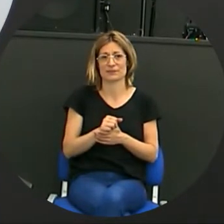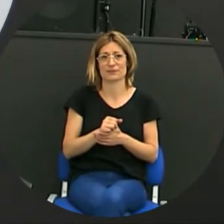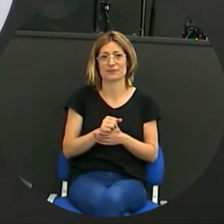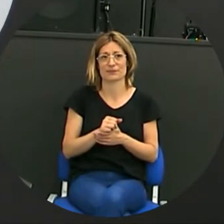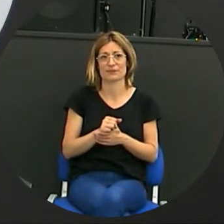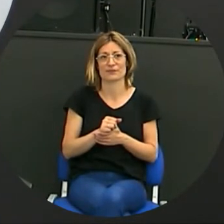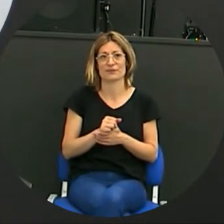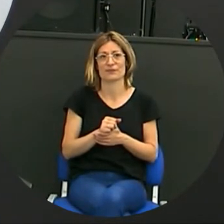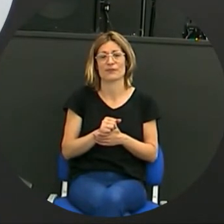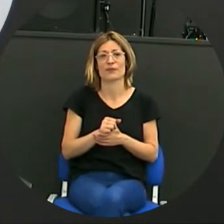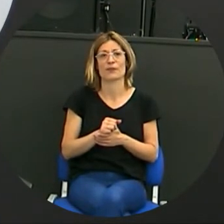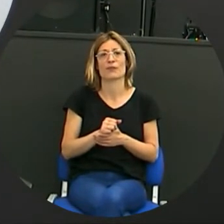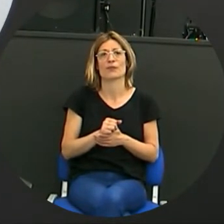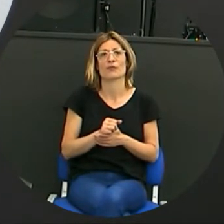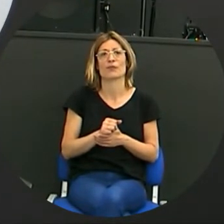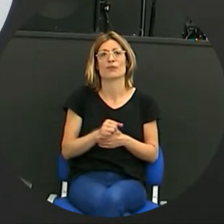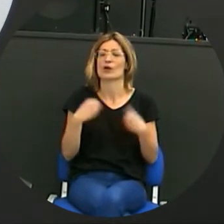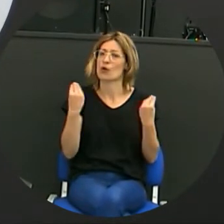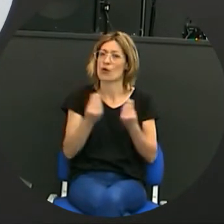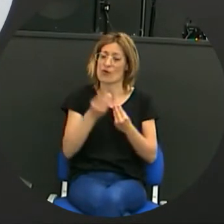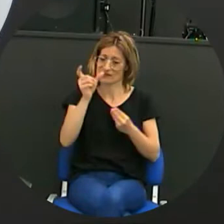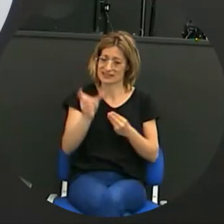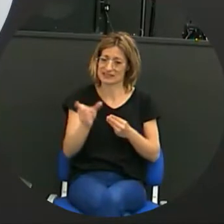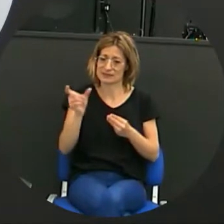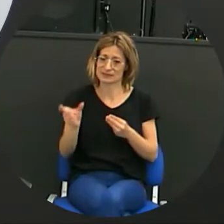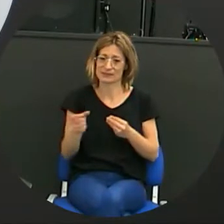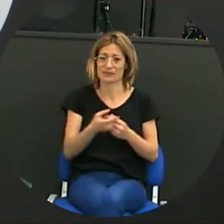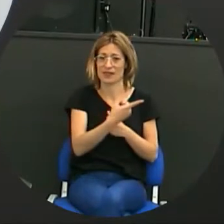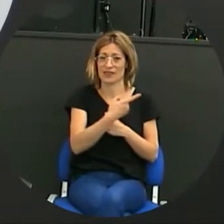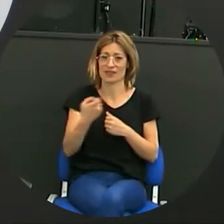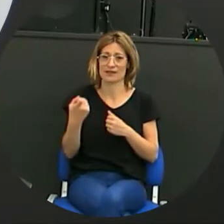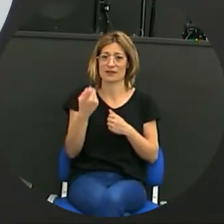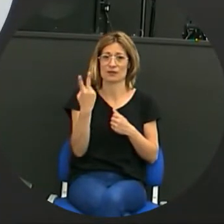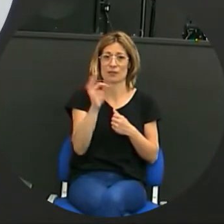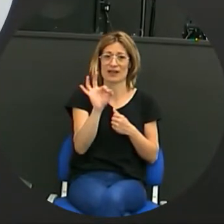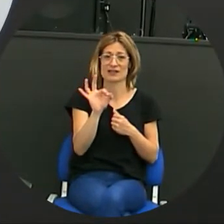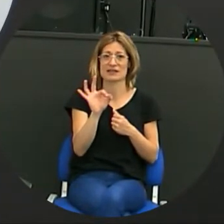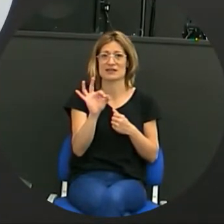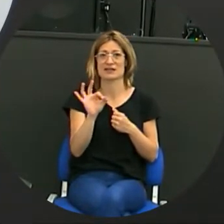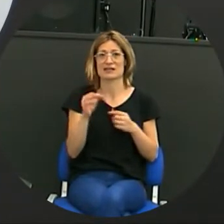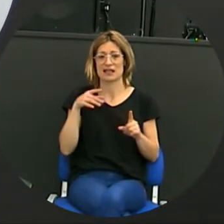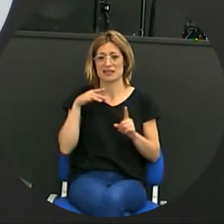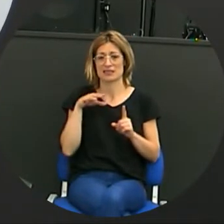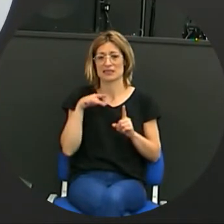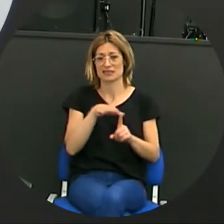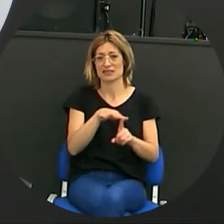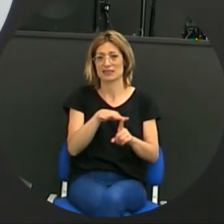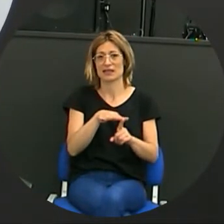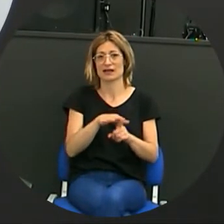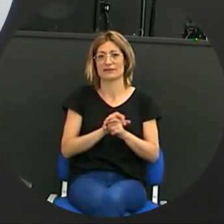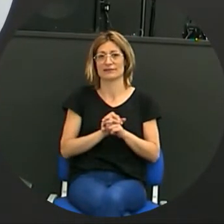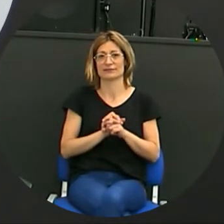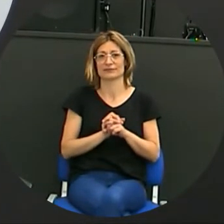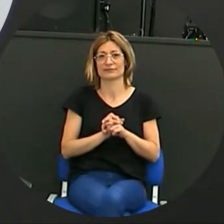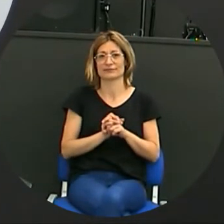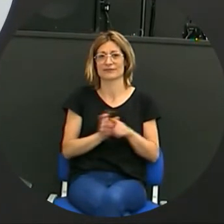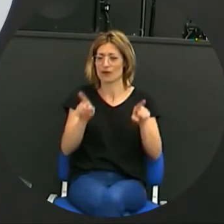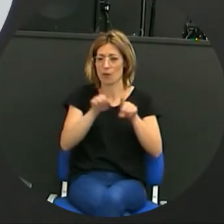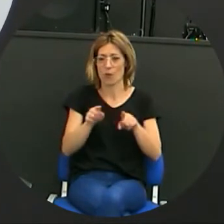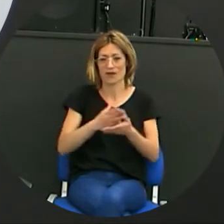de aquellos que se concentraron en Antioquía, donde fue levantada esa iglesia evangelística y